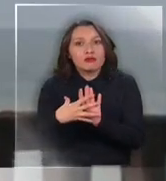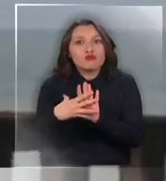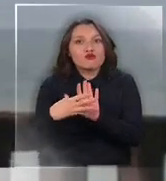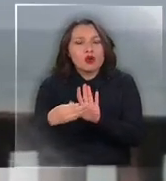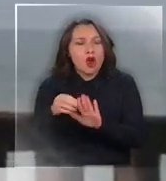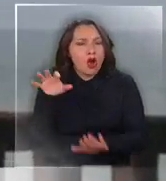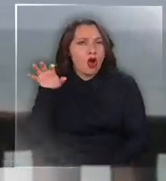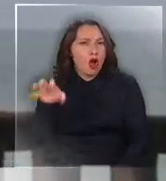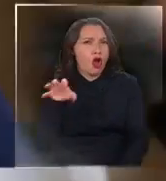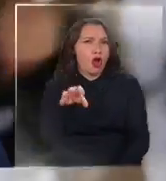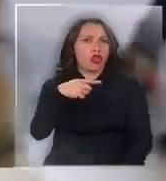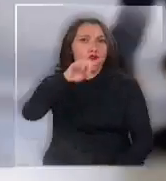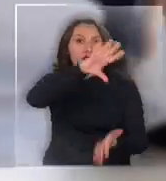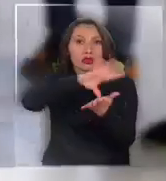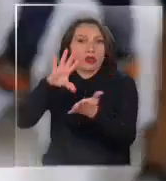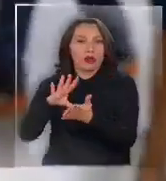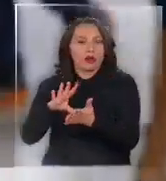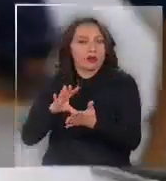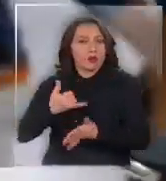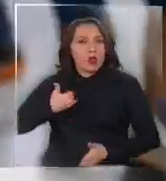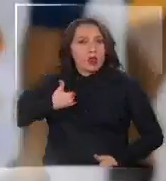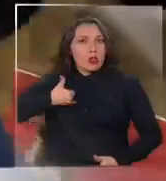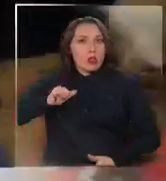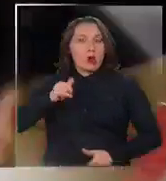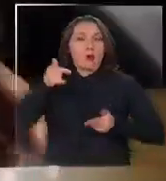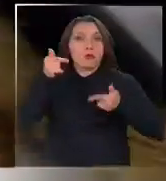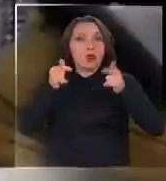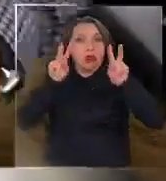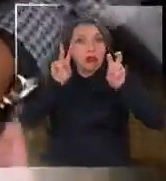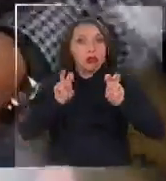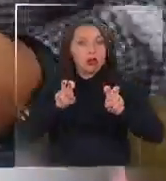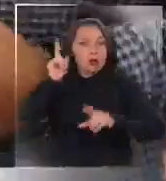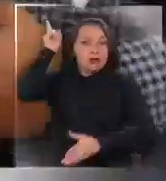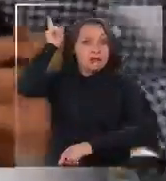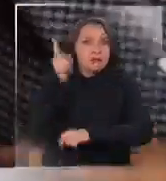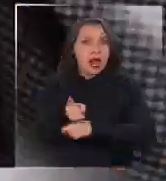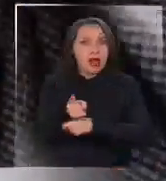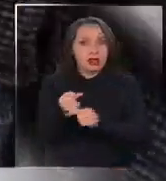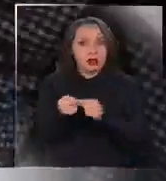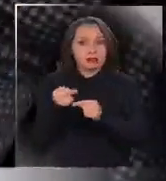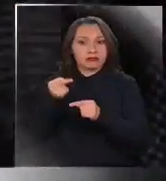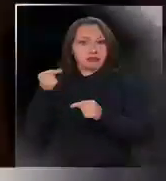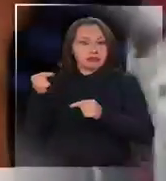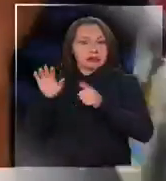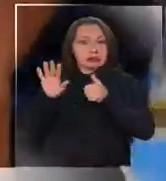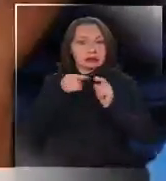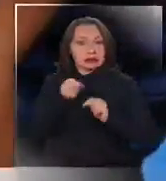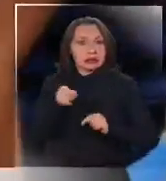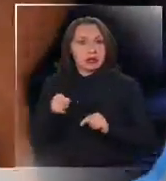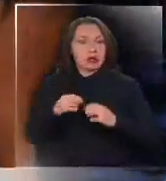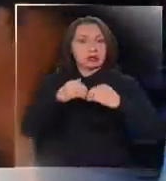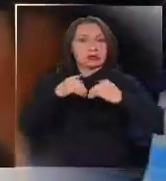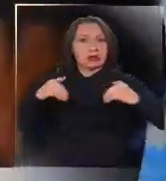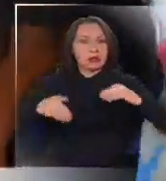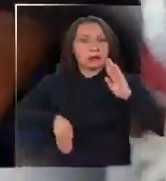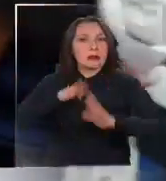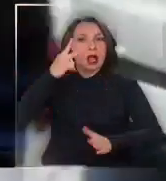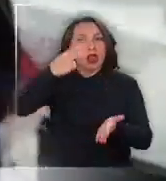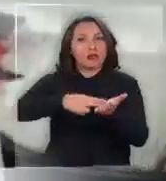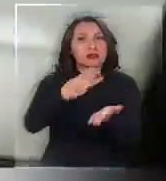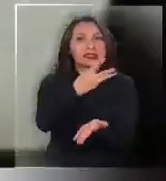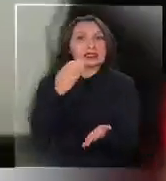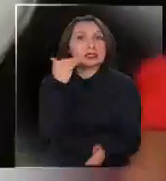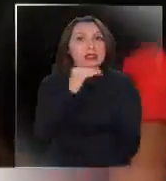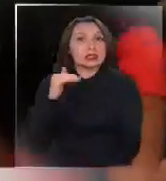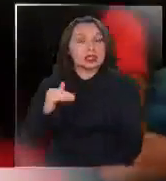ha traspasado fronteras e inclinaciones políticas ante una medida que en las últimas 6 semanas ha separado a más de